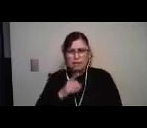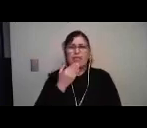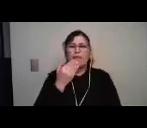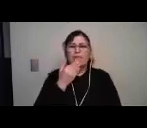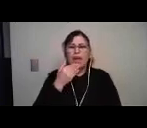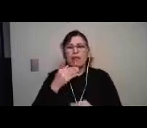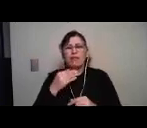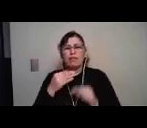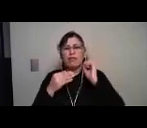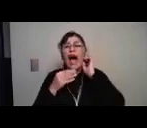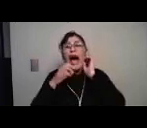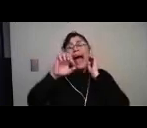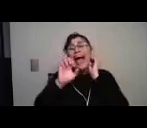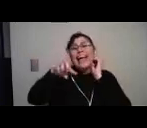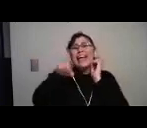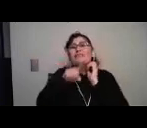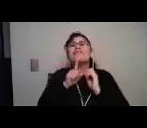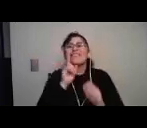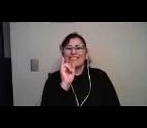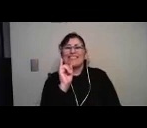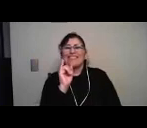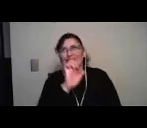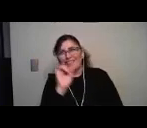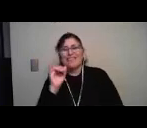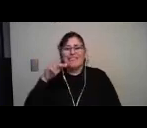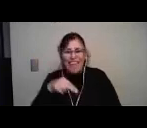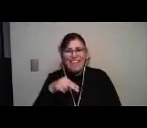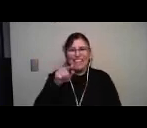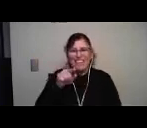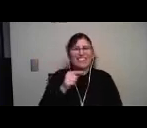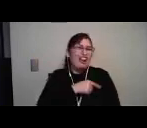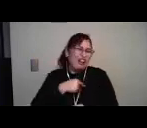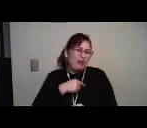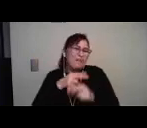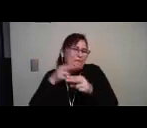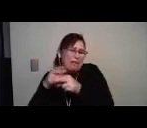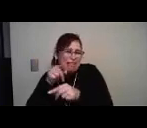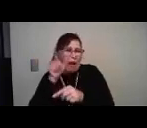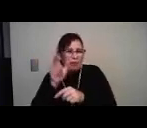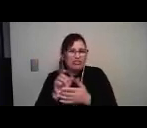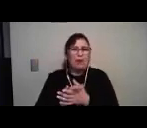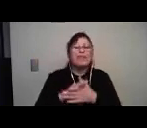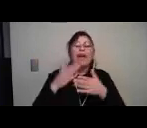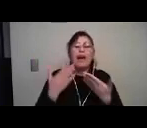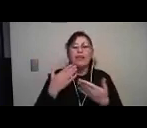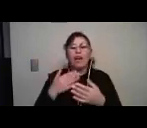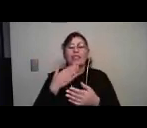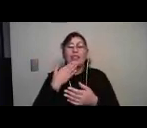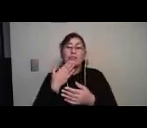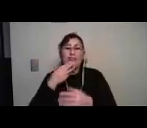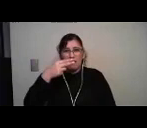Enfermedades autoinmunitarias como la artritis, el lupus, que eh, no es tan común, pero también se suele dar,